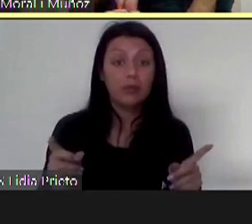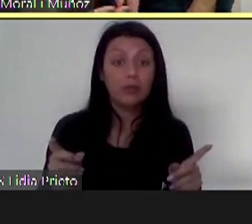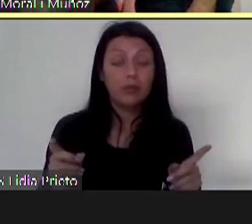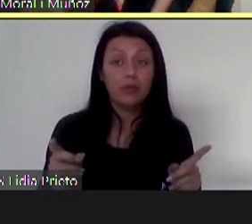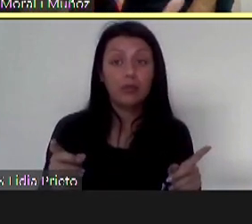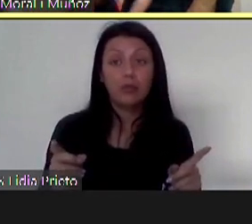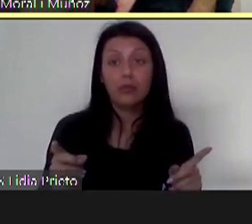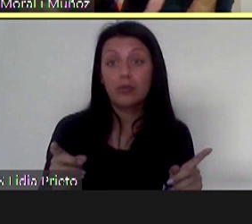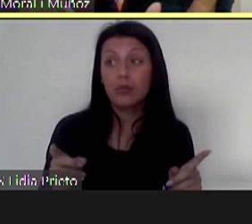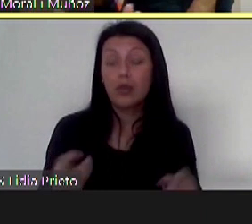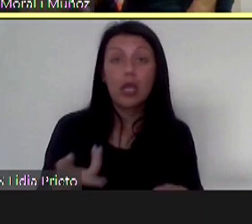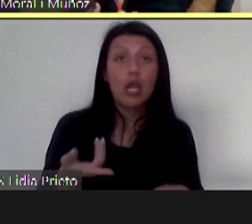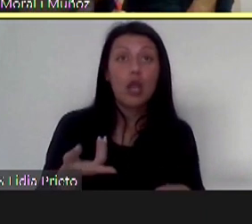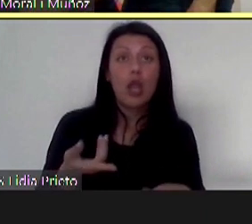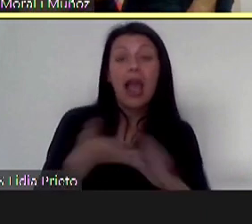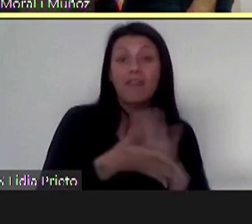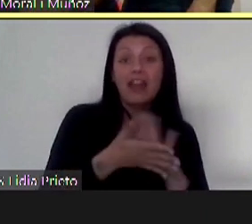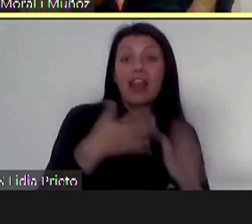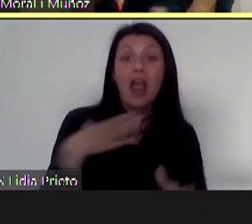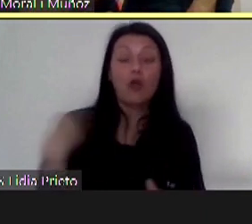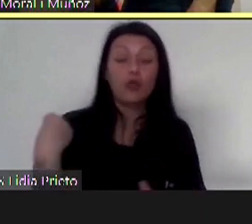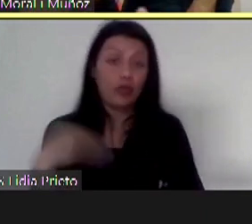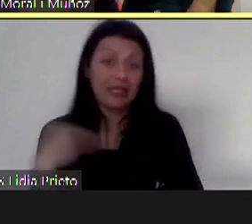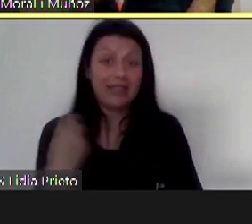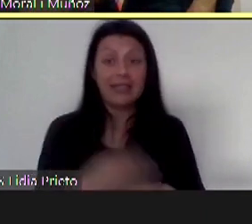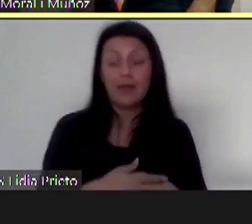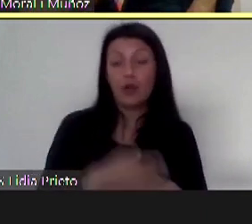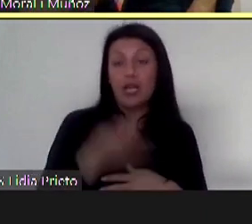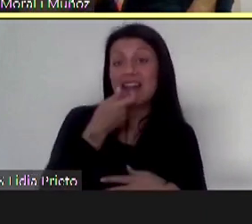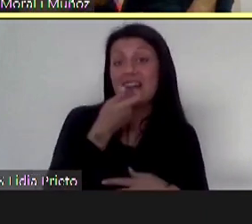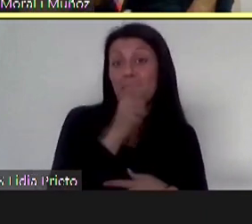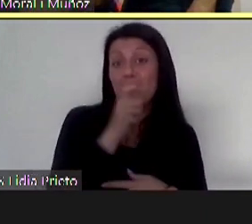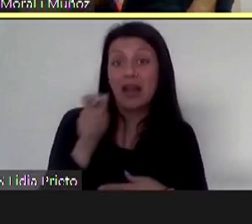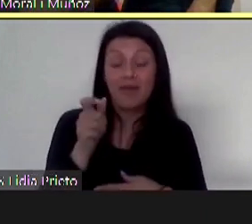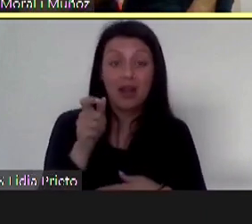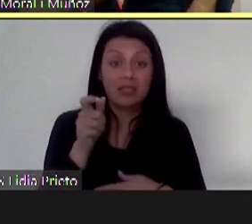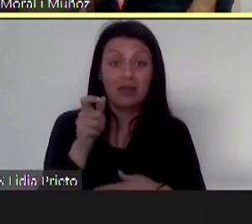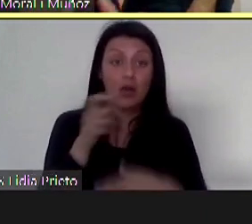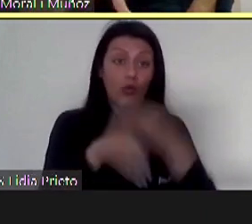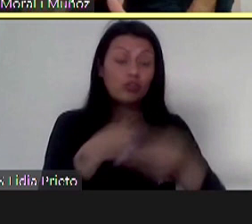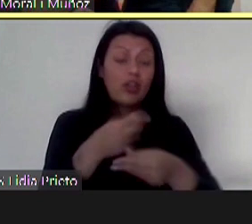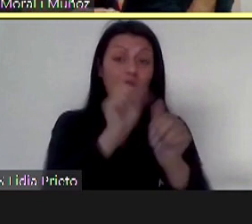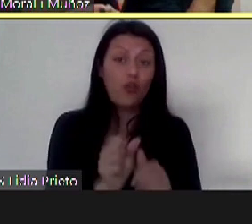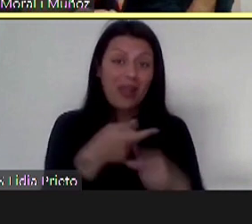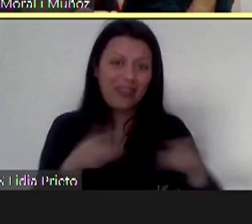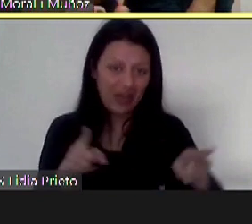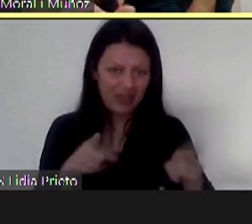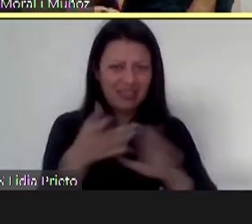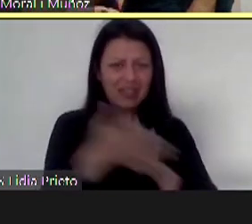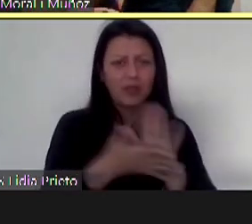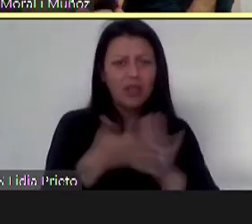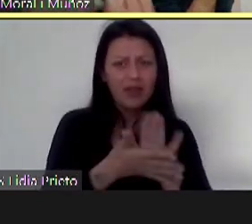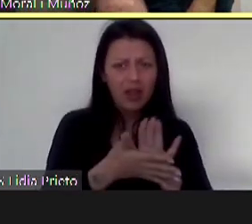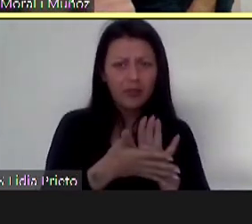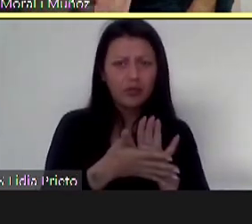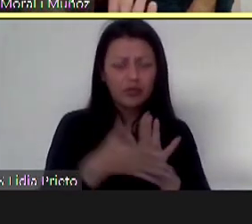a lo mejor a un adolescente, porque la terminología a lo mejor la utilizamos de forma diferente. Estamos hablando de a personas con problemas